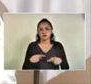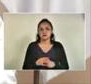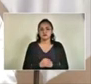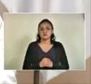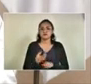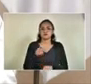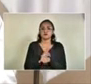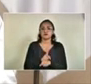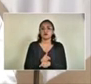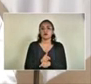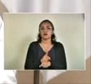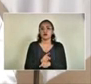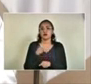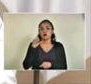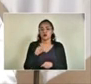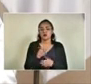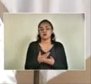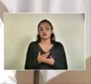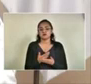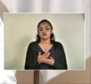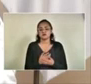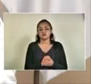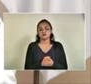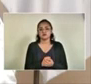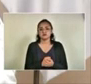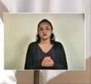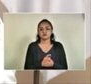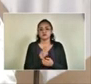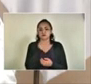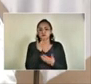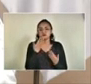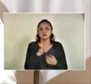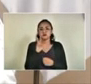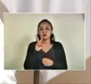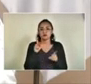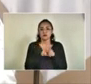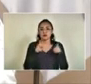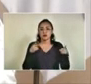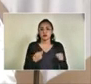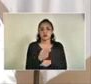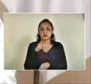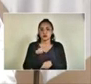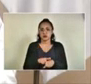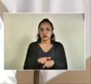es algo mencionado en por lo menos dos periódicos nacionales